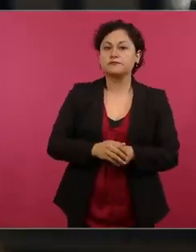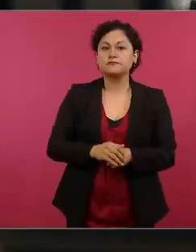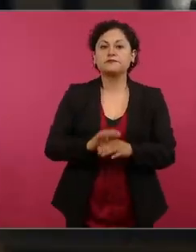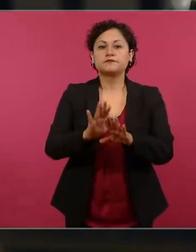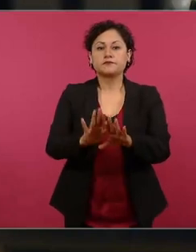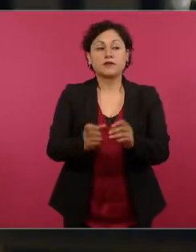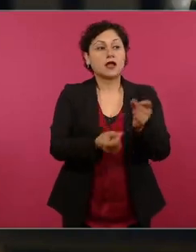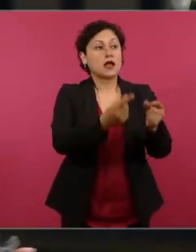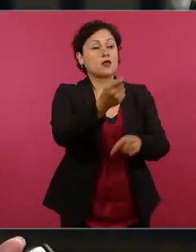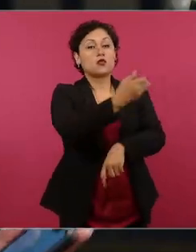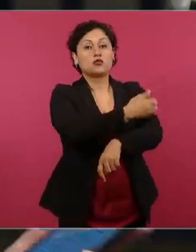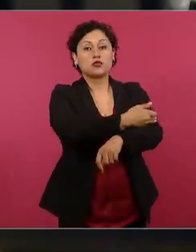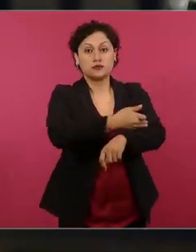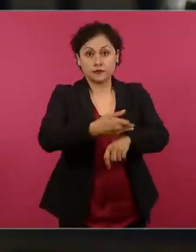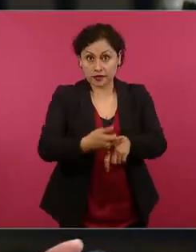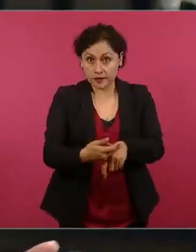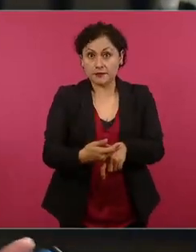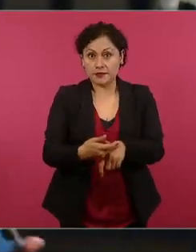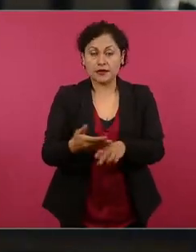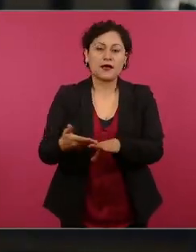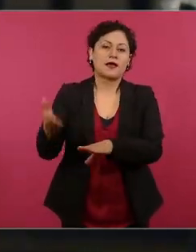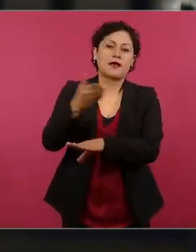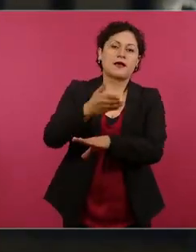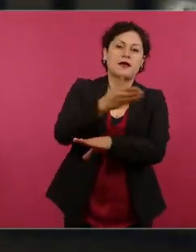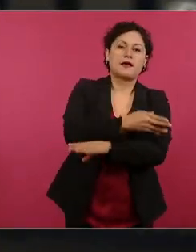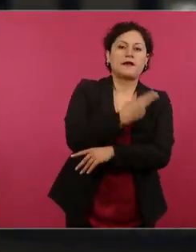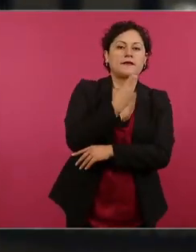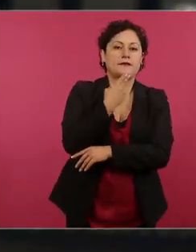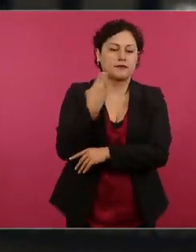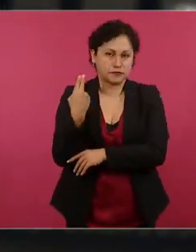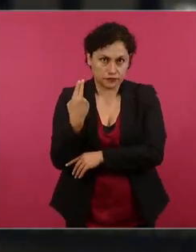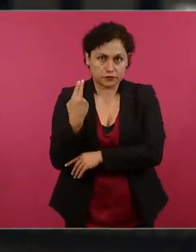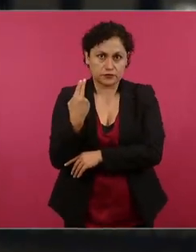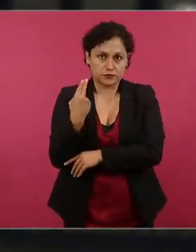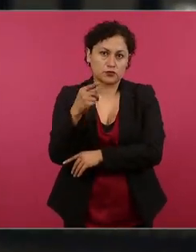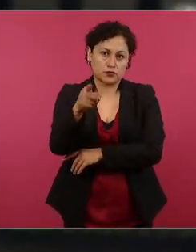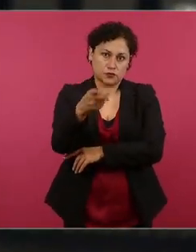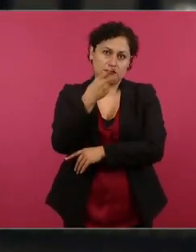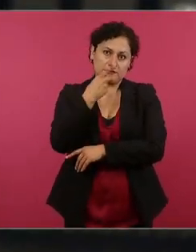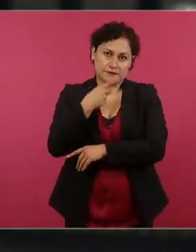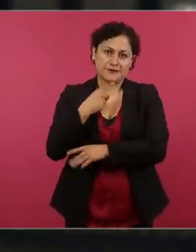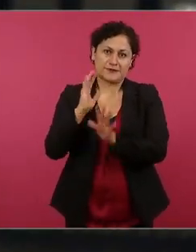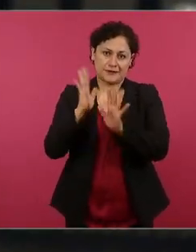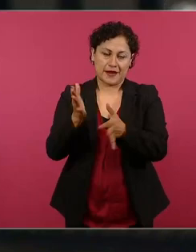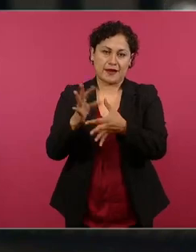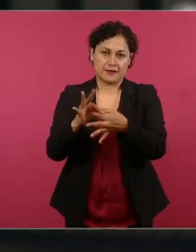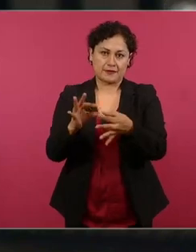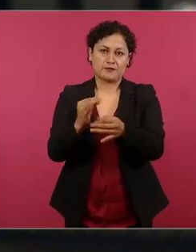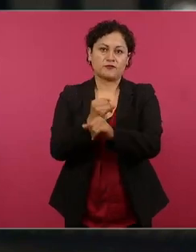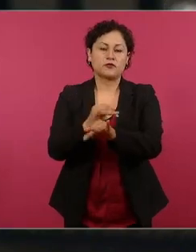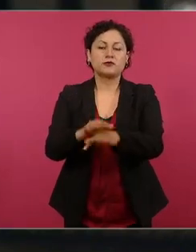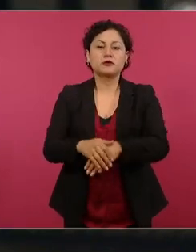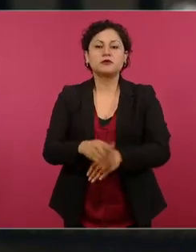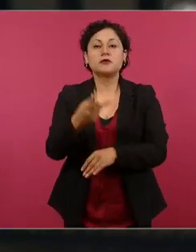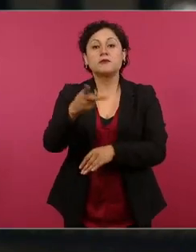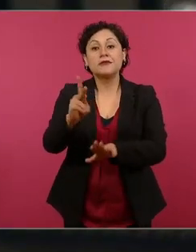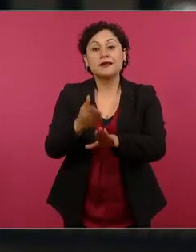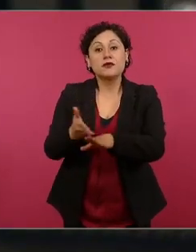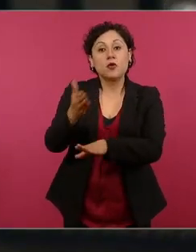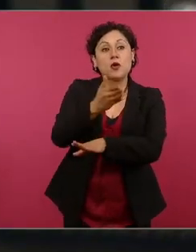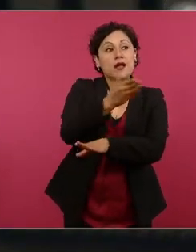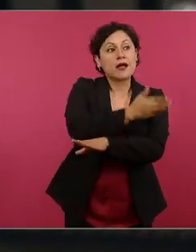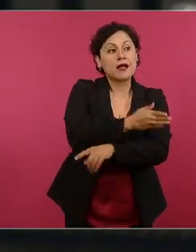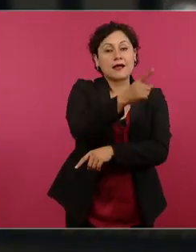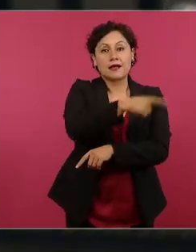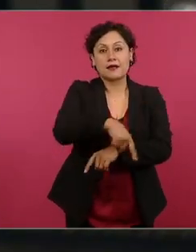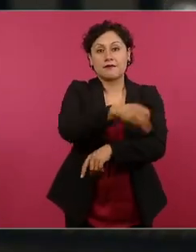lo que mencionaban de los que se dieron anteriormente, como menciona usted, ya nos han dado, es que precisamente por la falta de acceso